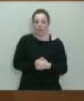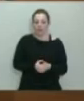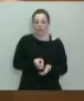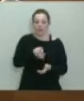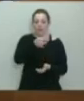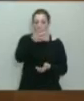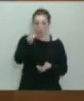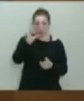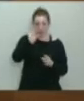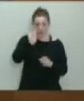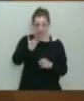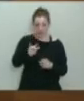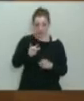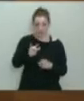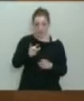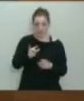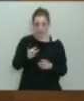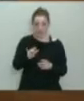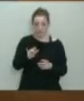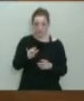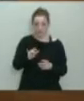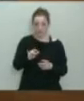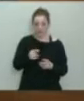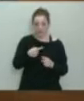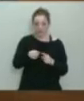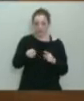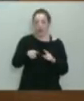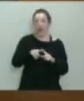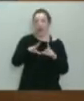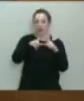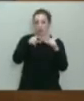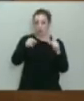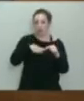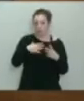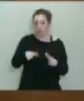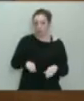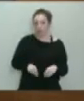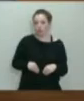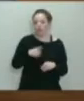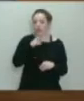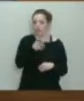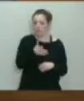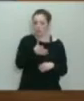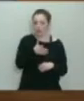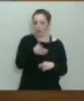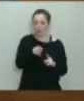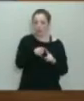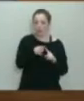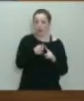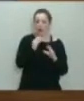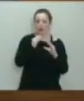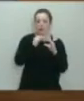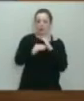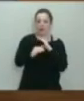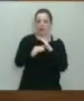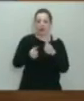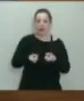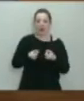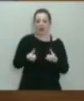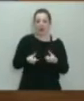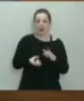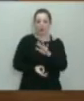deuda sí, en términos que Asturias pueda asumir, para destinarla a gasto productivo y a